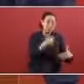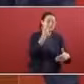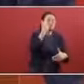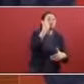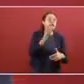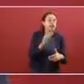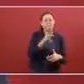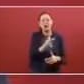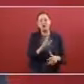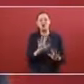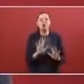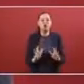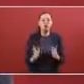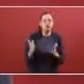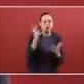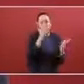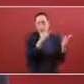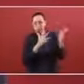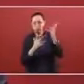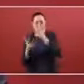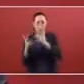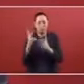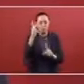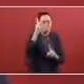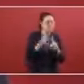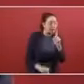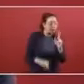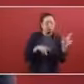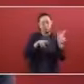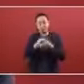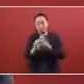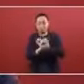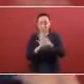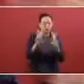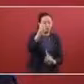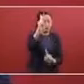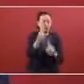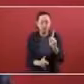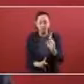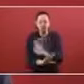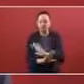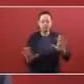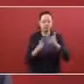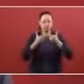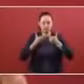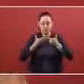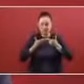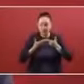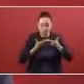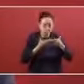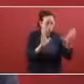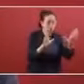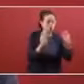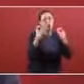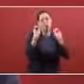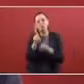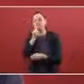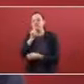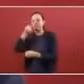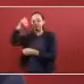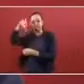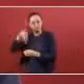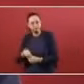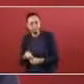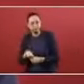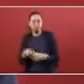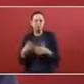estas confusiones de reserva a medias, de publicidad a medias, va a haber publicidad o reserva. Y evidentemente